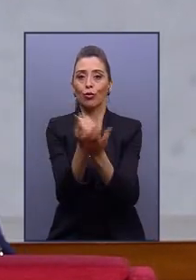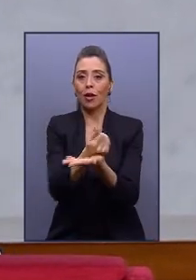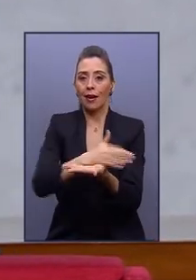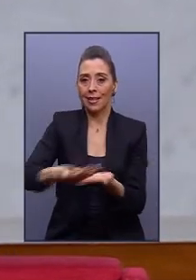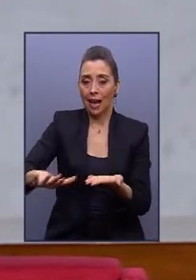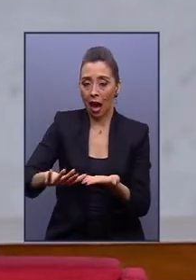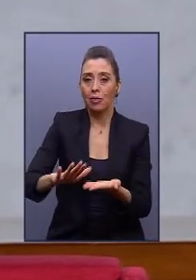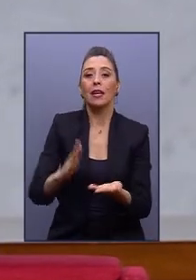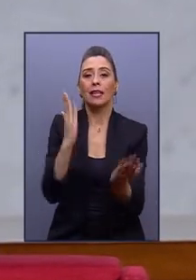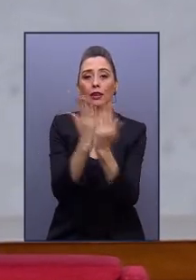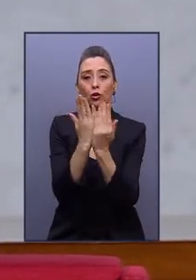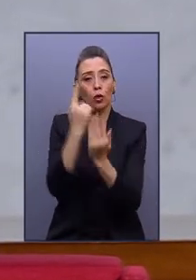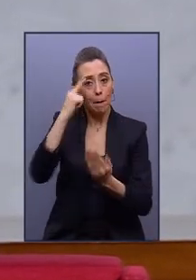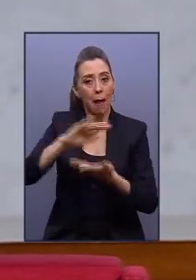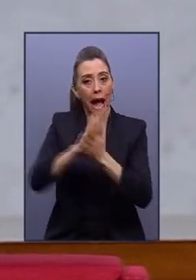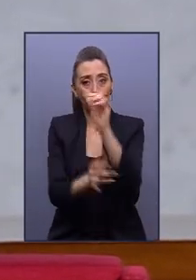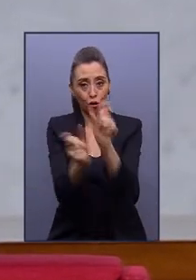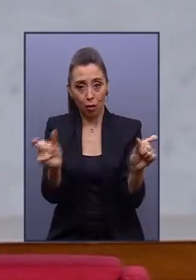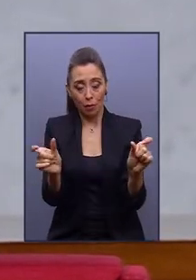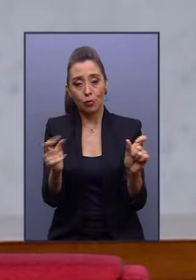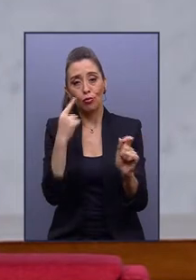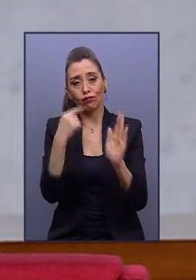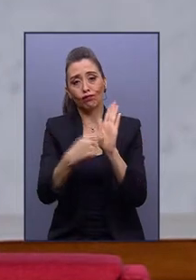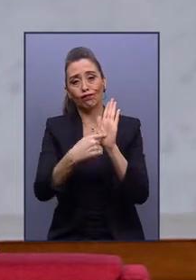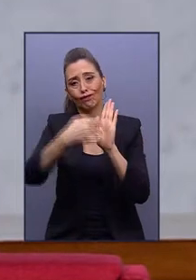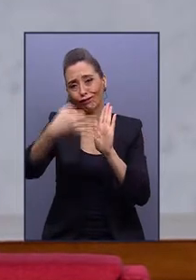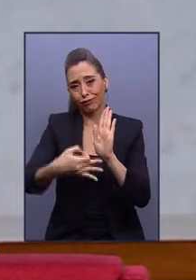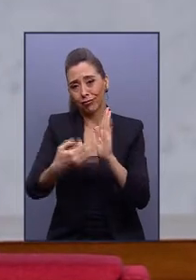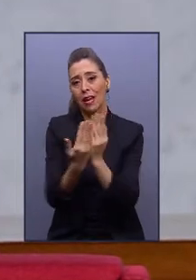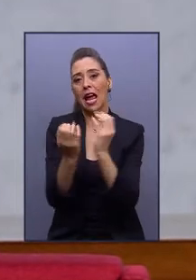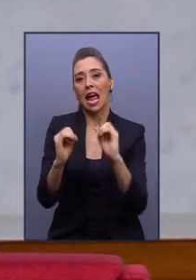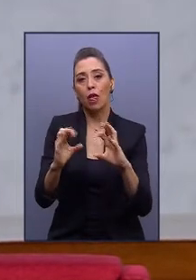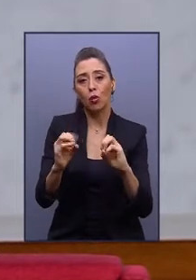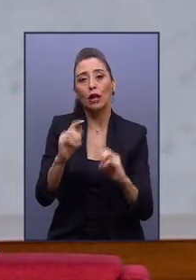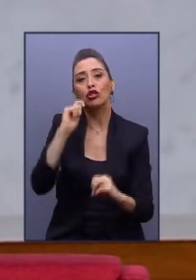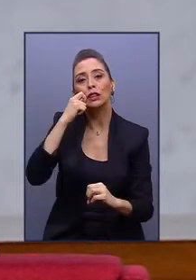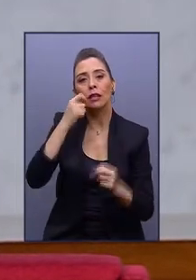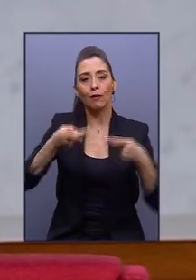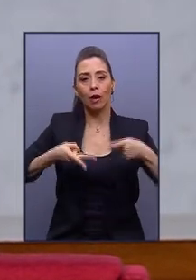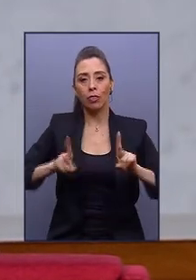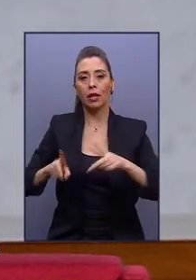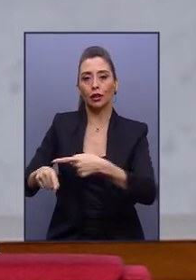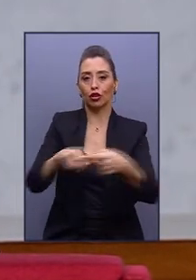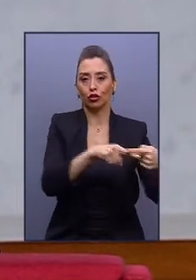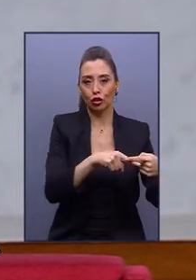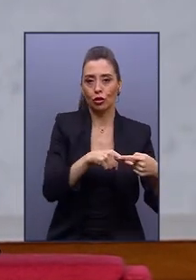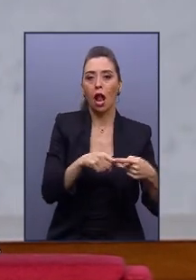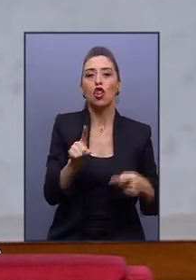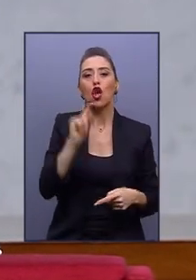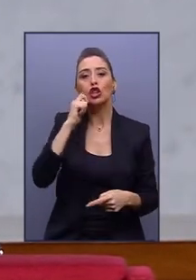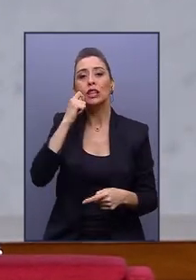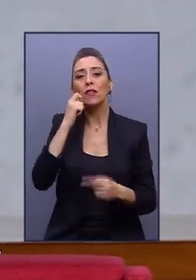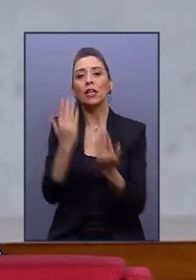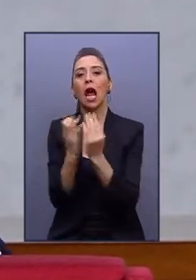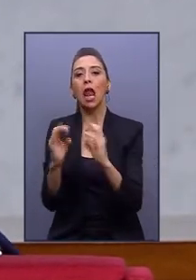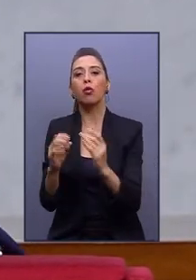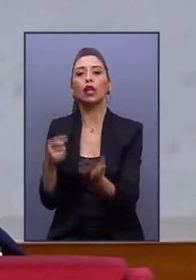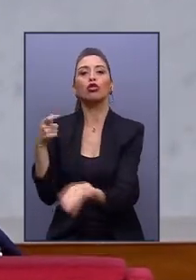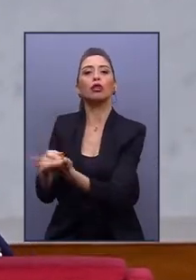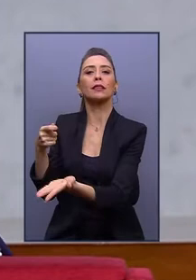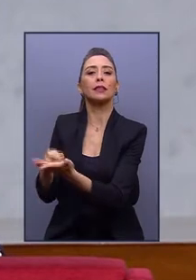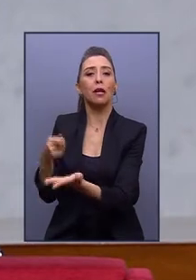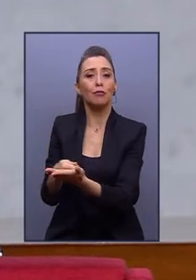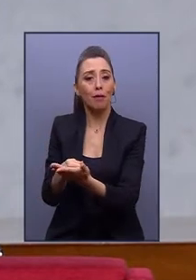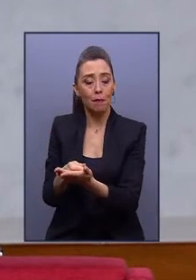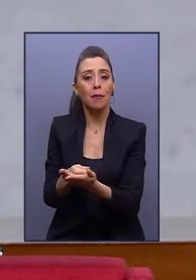la gratuidad para todos es la expresión más clara de una educación entendida como derecho social y no como bien de consumo. Porque en ella